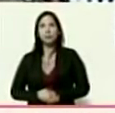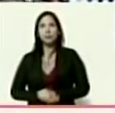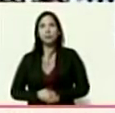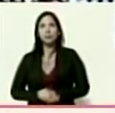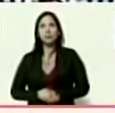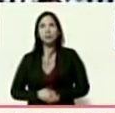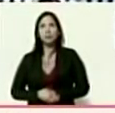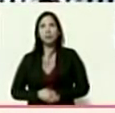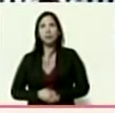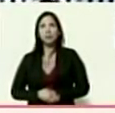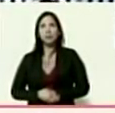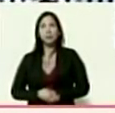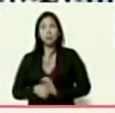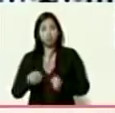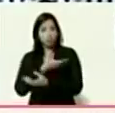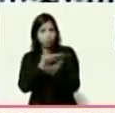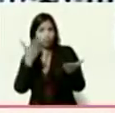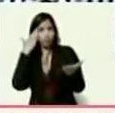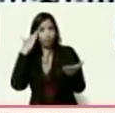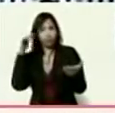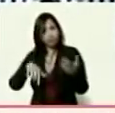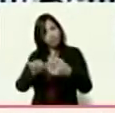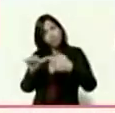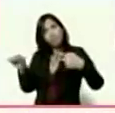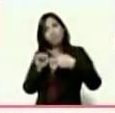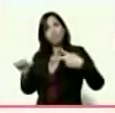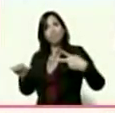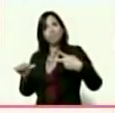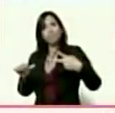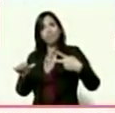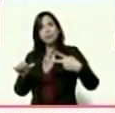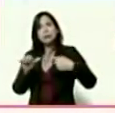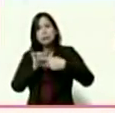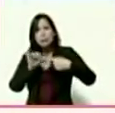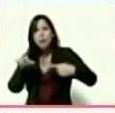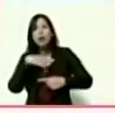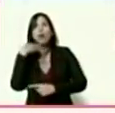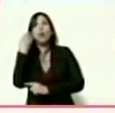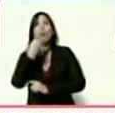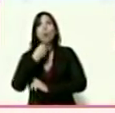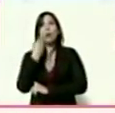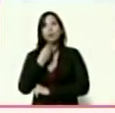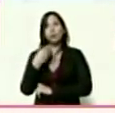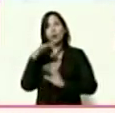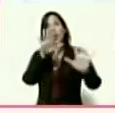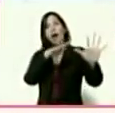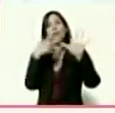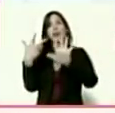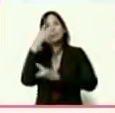Y ustedes saben que esta semana fue la Semana de la Juventud, el 18.